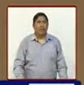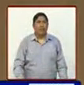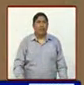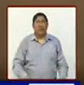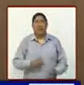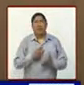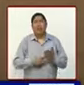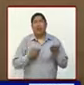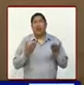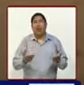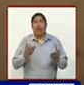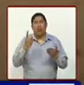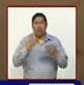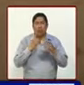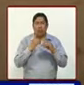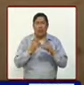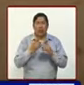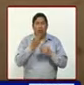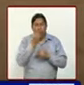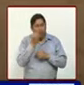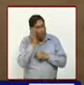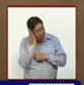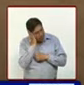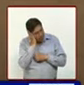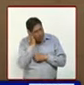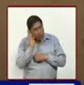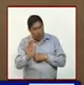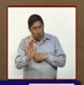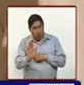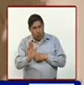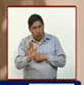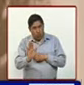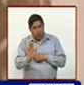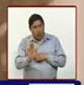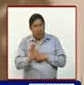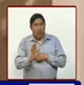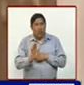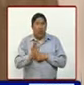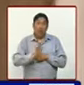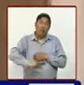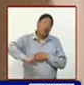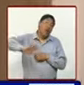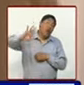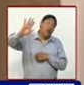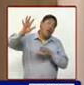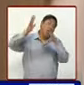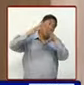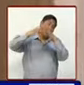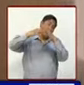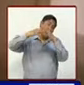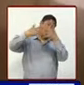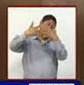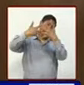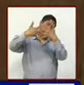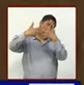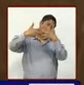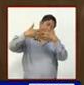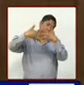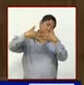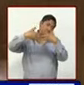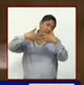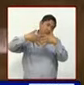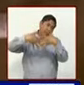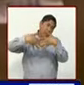Es lo que queda de uno de los dormitorios de la casa de la familia Ticona. El muro está prácticamente ya por colapsar y en el suelo han